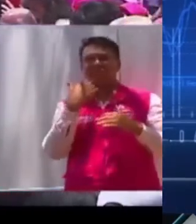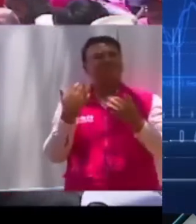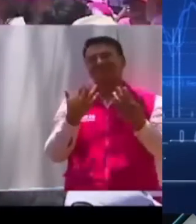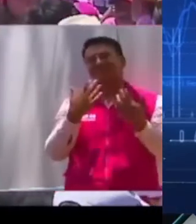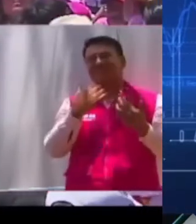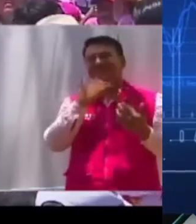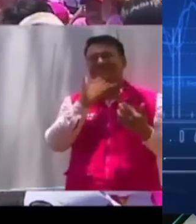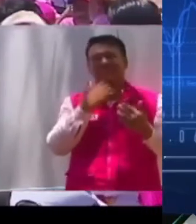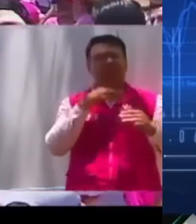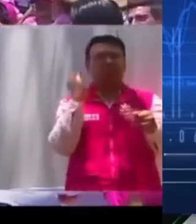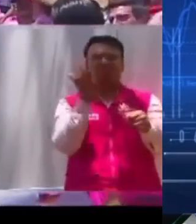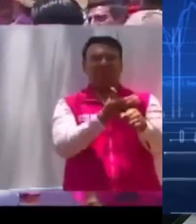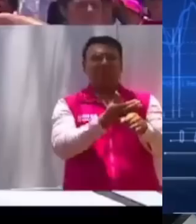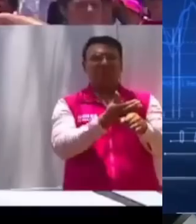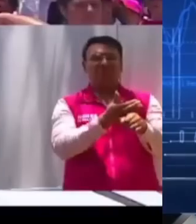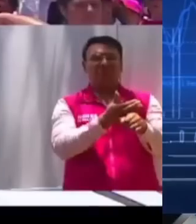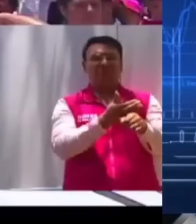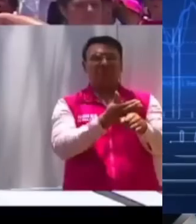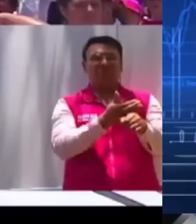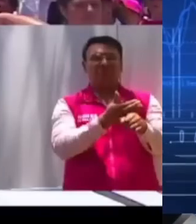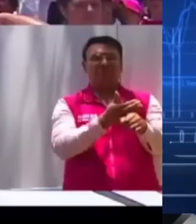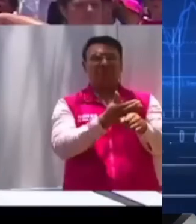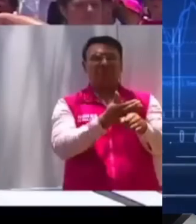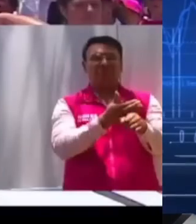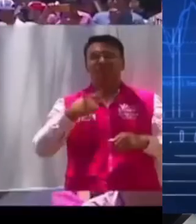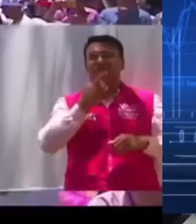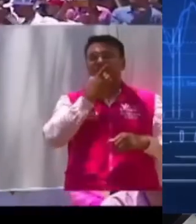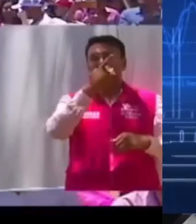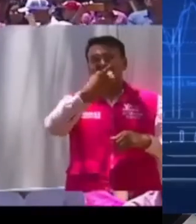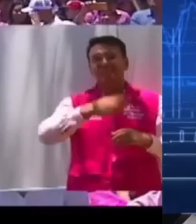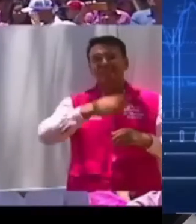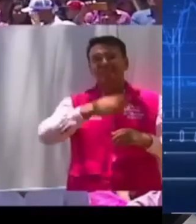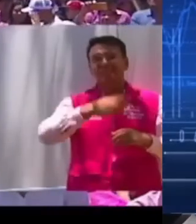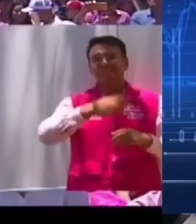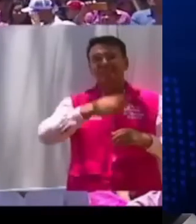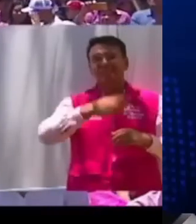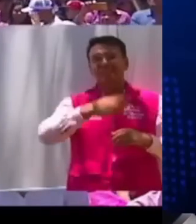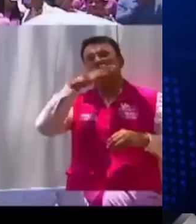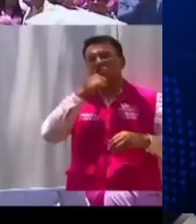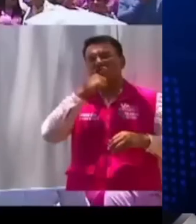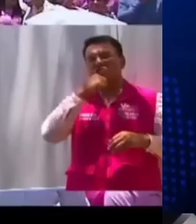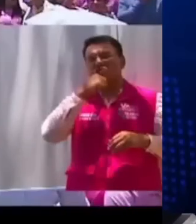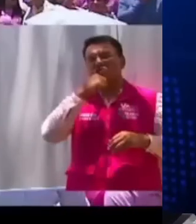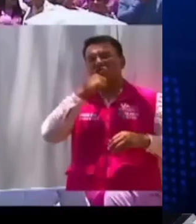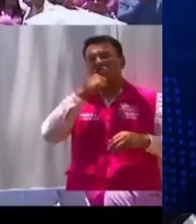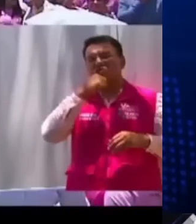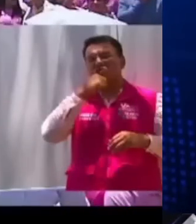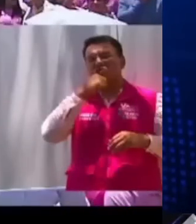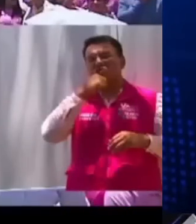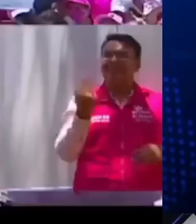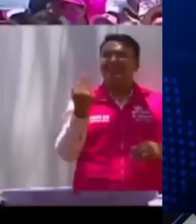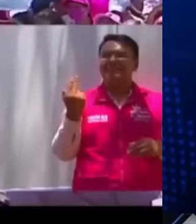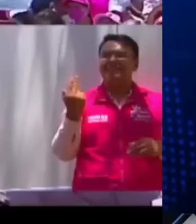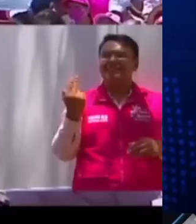por ejercer mar el erario público debo decir que no puedo sola que necesitamos a